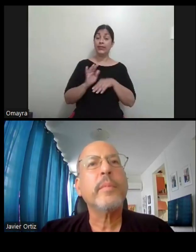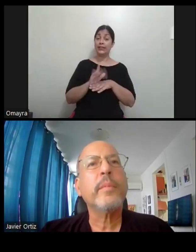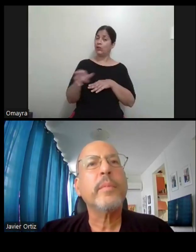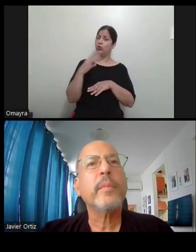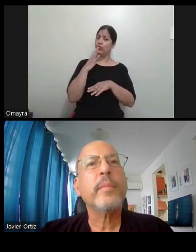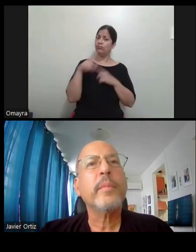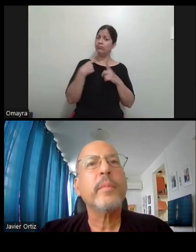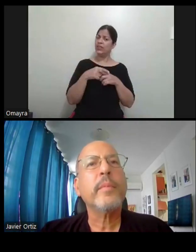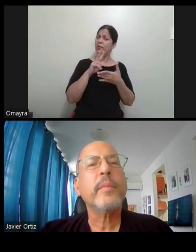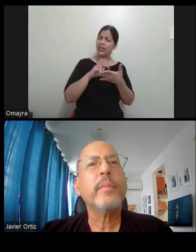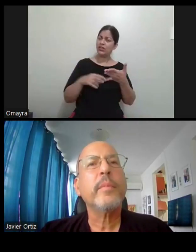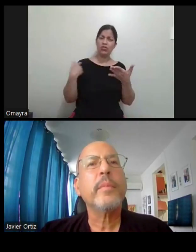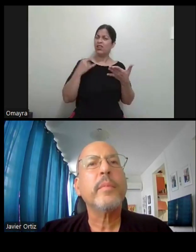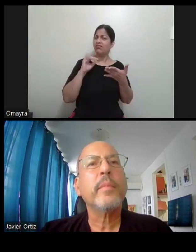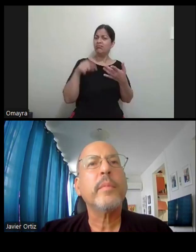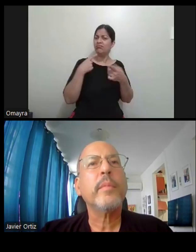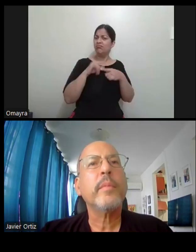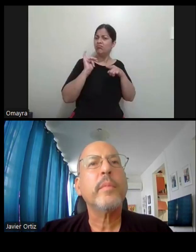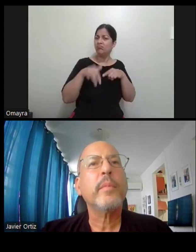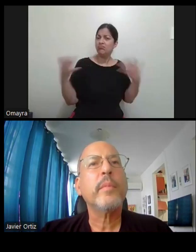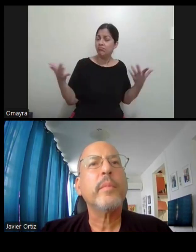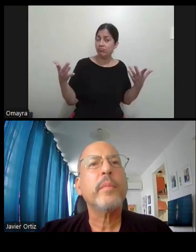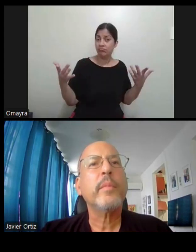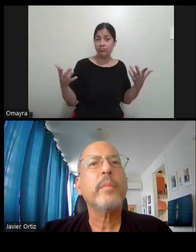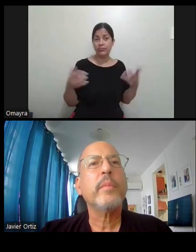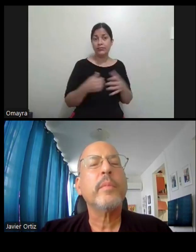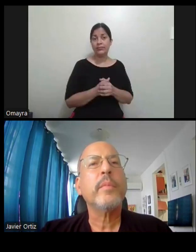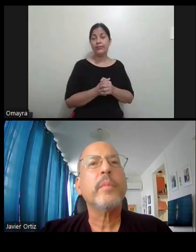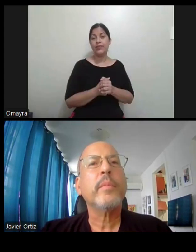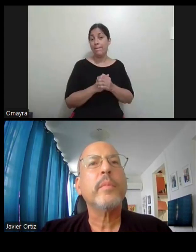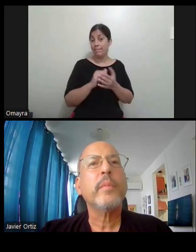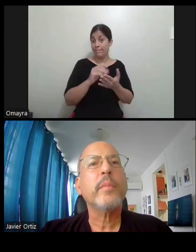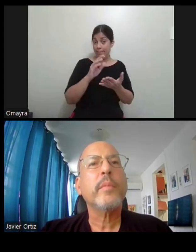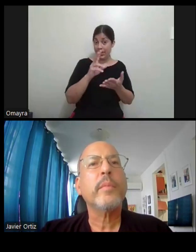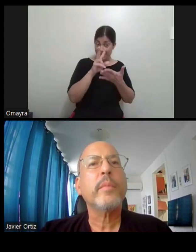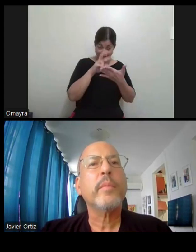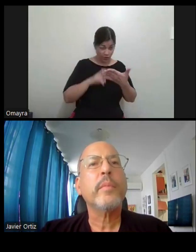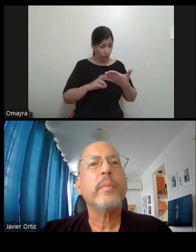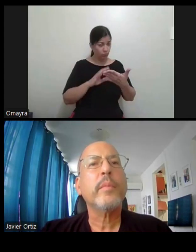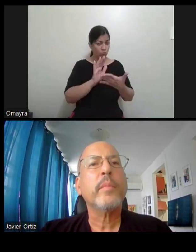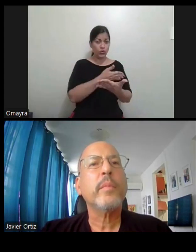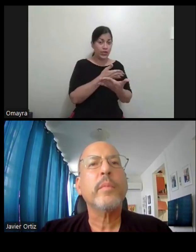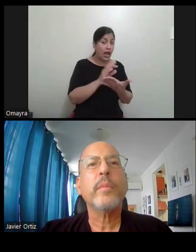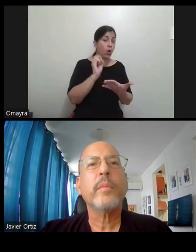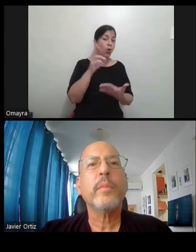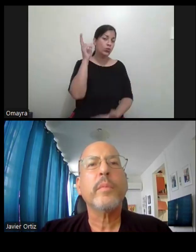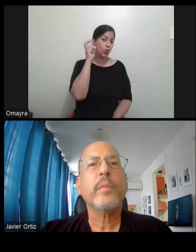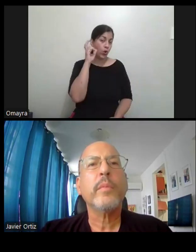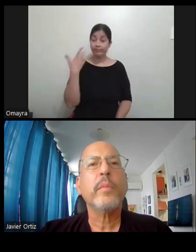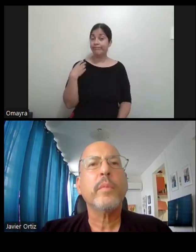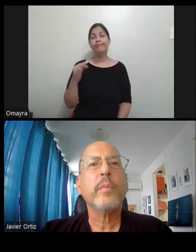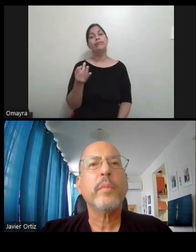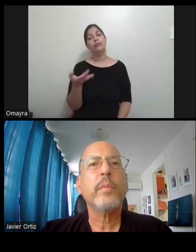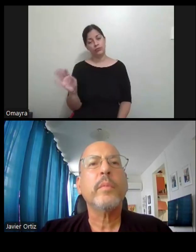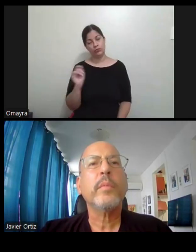investigación, ¿qué envuelve eso exactamente? Cuando tú dices investigación, ¿es investigación musical o sonora? Pues hay varias investigaciones.